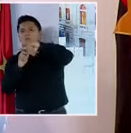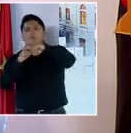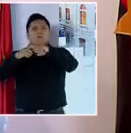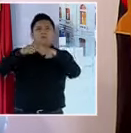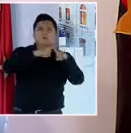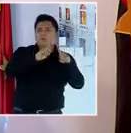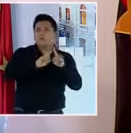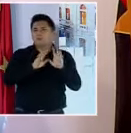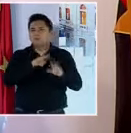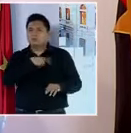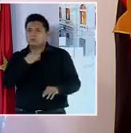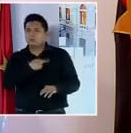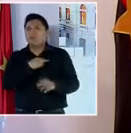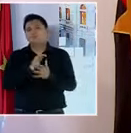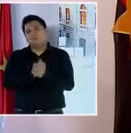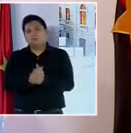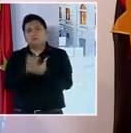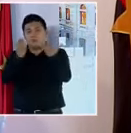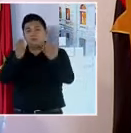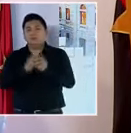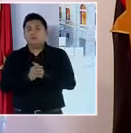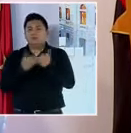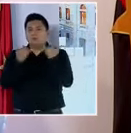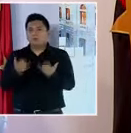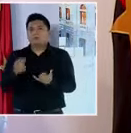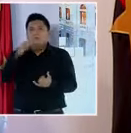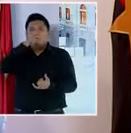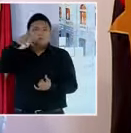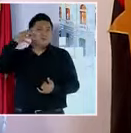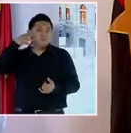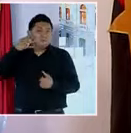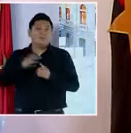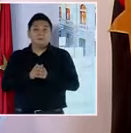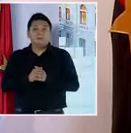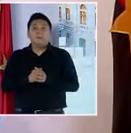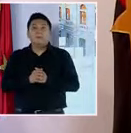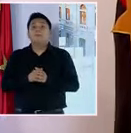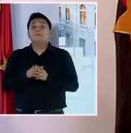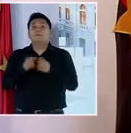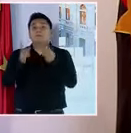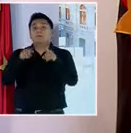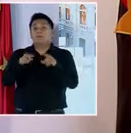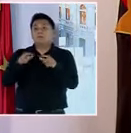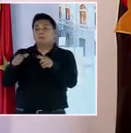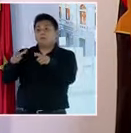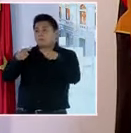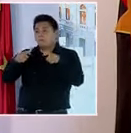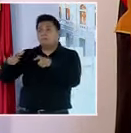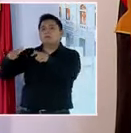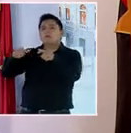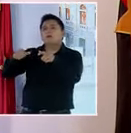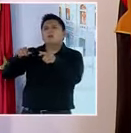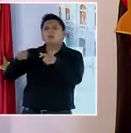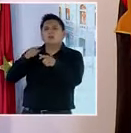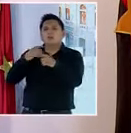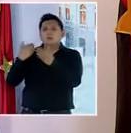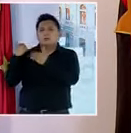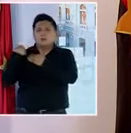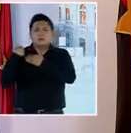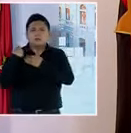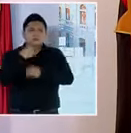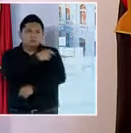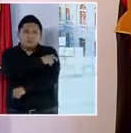y credos y congregaciones religiosas del departamento, a los miembros del Consejo Territorial de Planeación, a los miembros